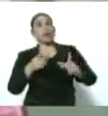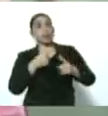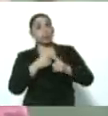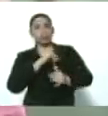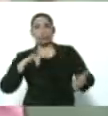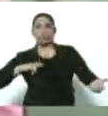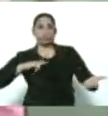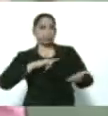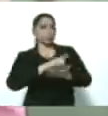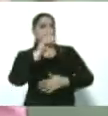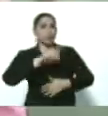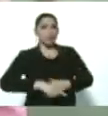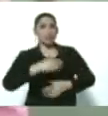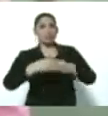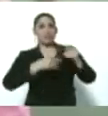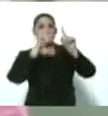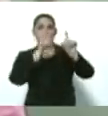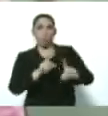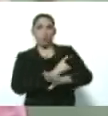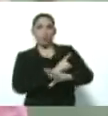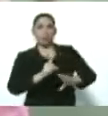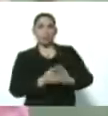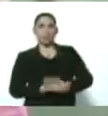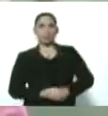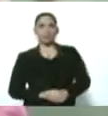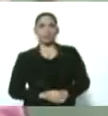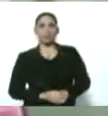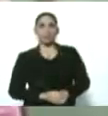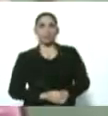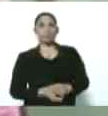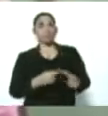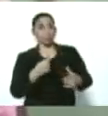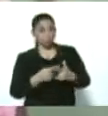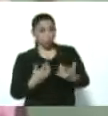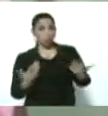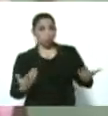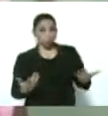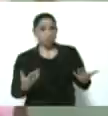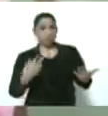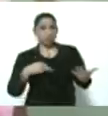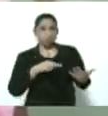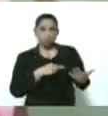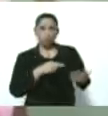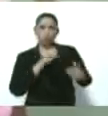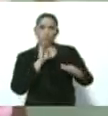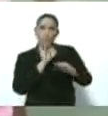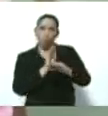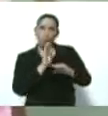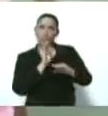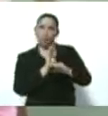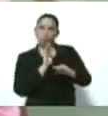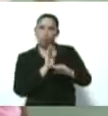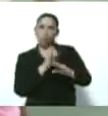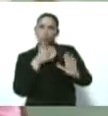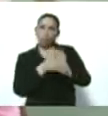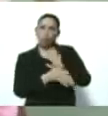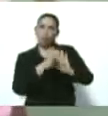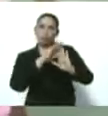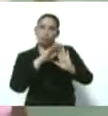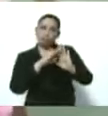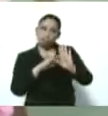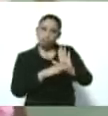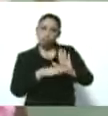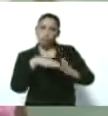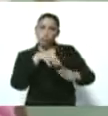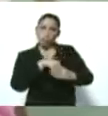aterriza, también se le hace la prueba rápida. Correcto. Entonces, hemos sido muy cuidadosos del cumplimiento de la cuarentena